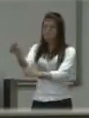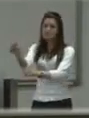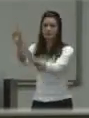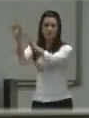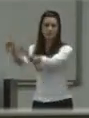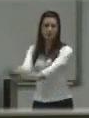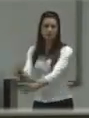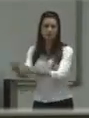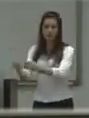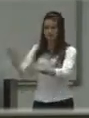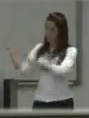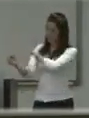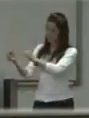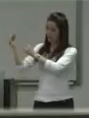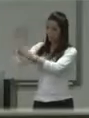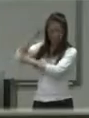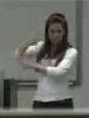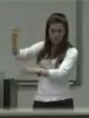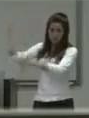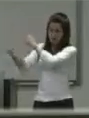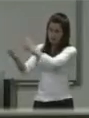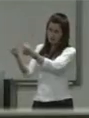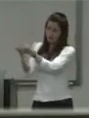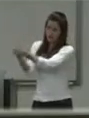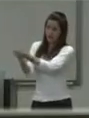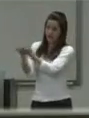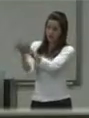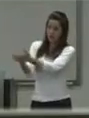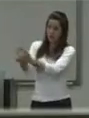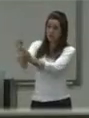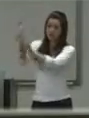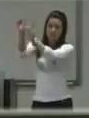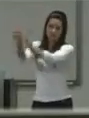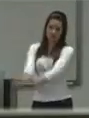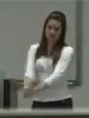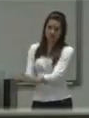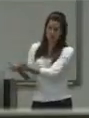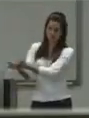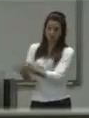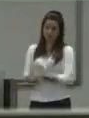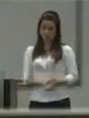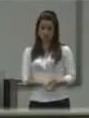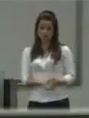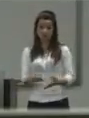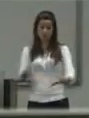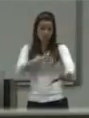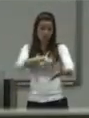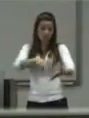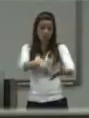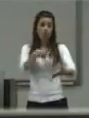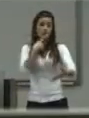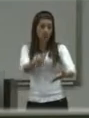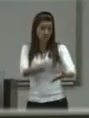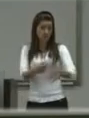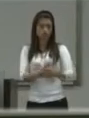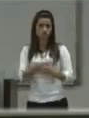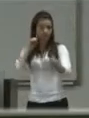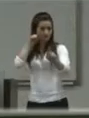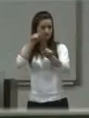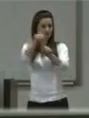es lo que se debe determinar de acuerdo con cada paso cada caso particular la convención Claro que nos pone un reto Porque